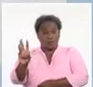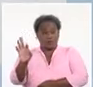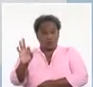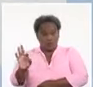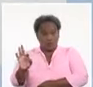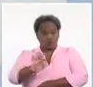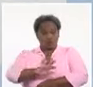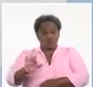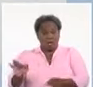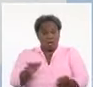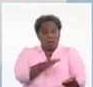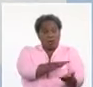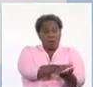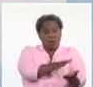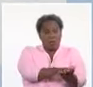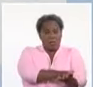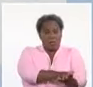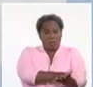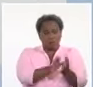acumulan